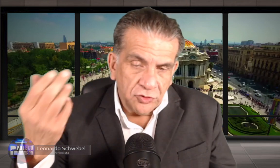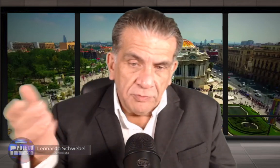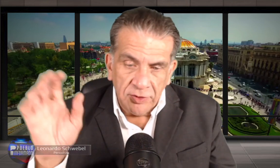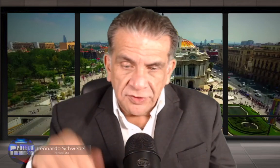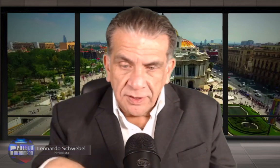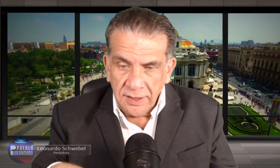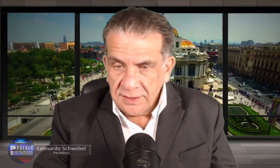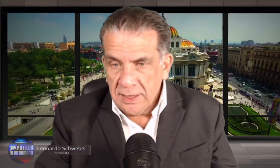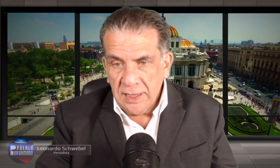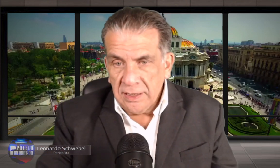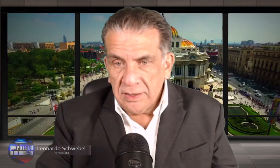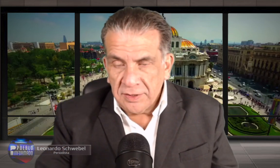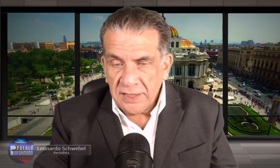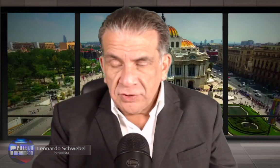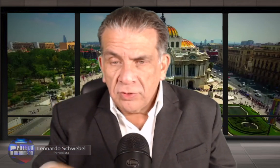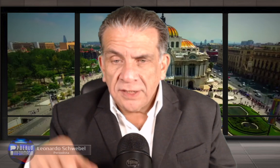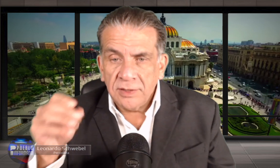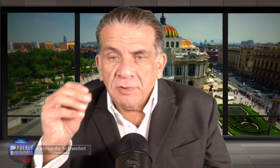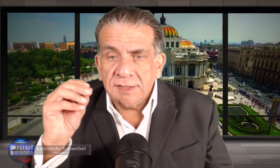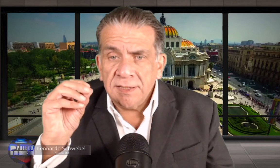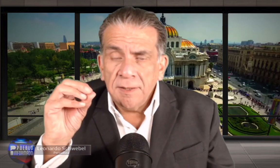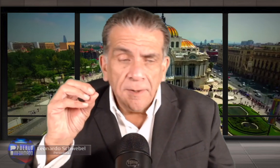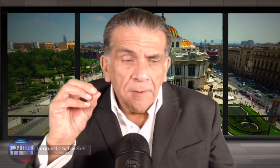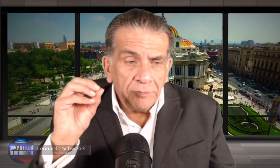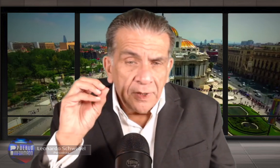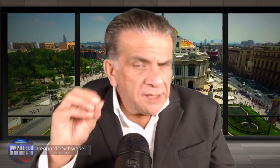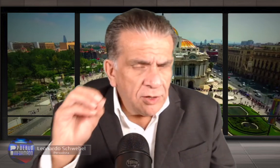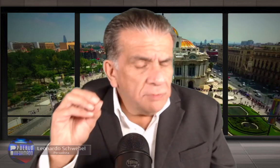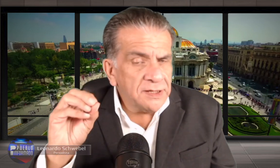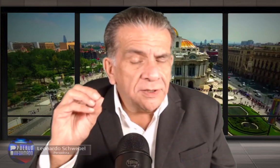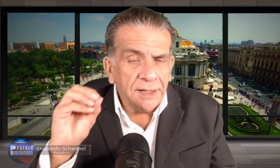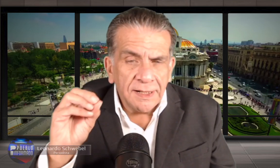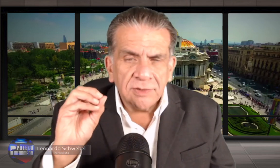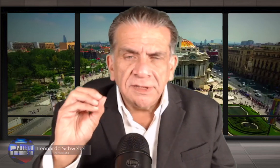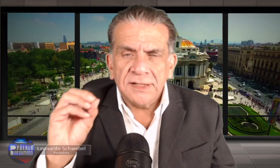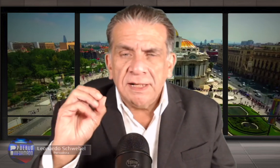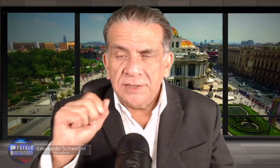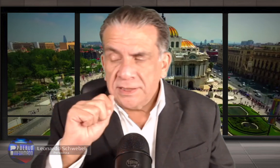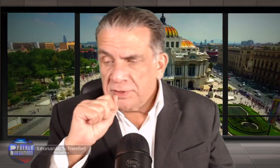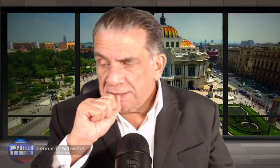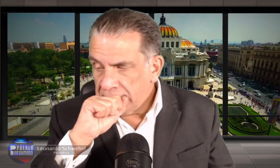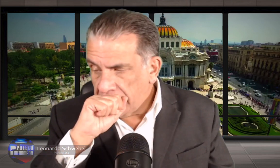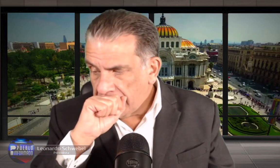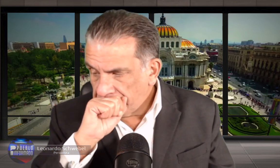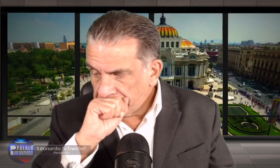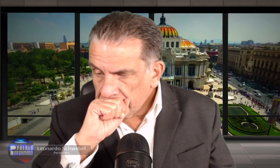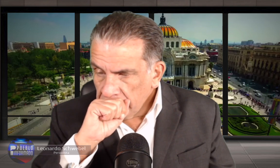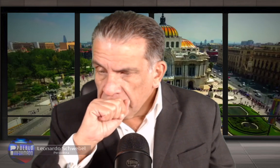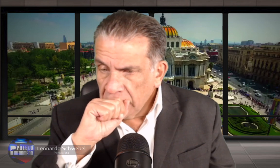personas y mucho menos en relación con las encuestas. Sí quiero mencionar tres cosas relacionadas con este